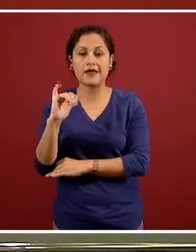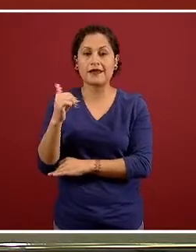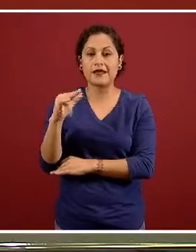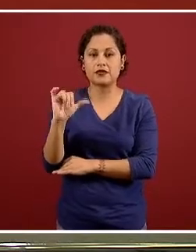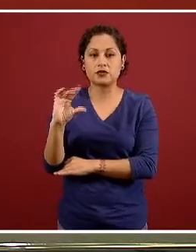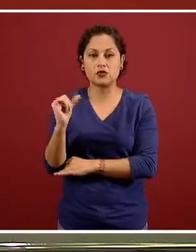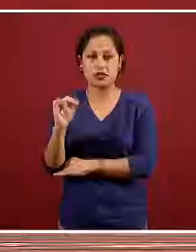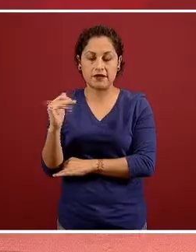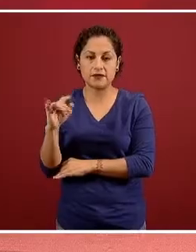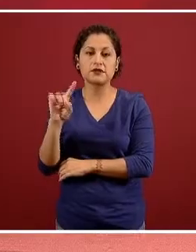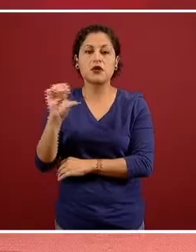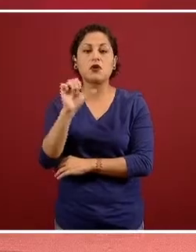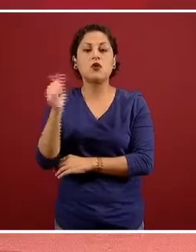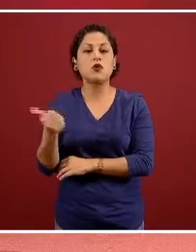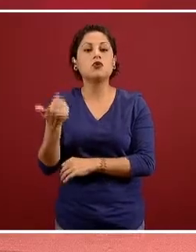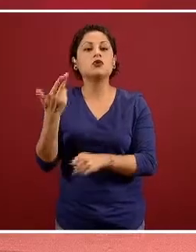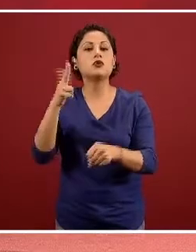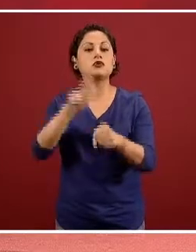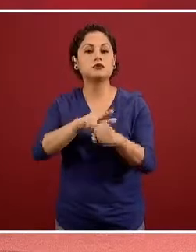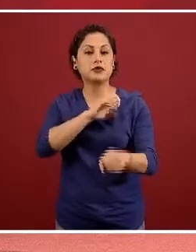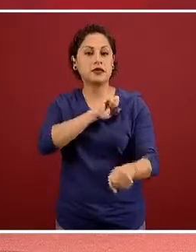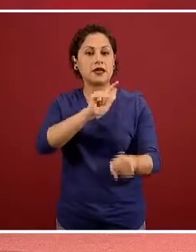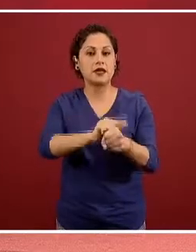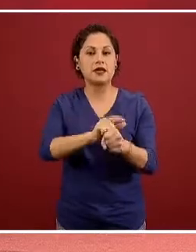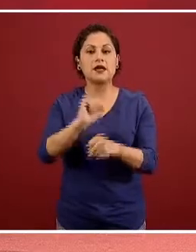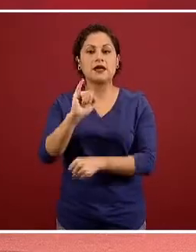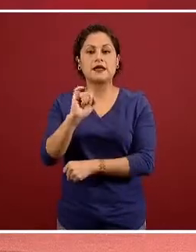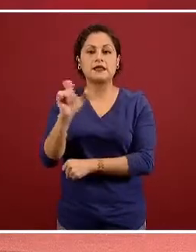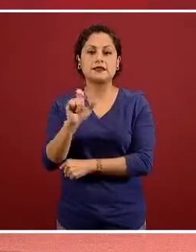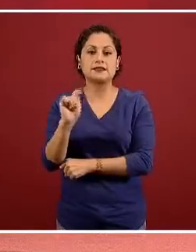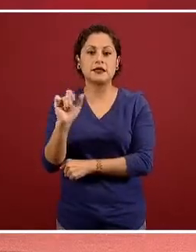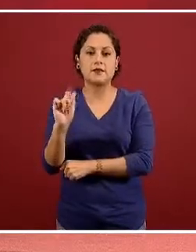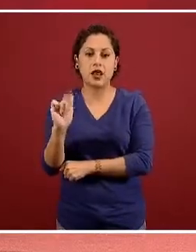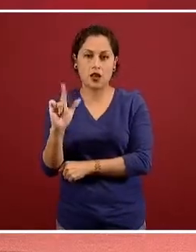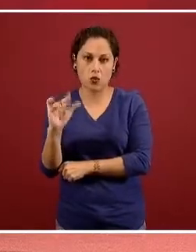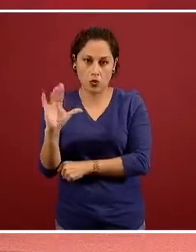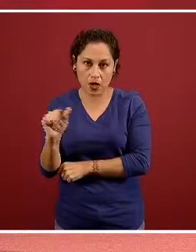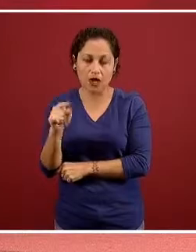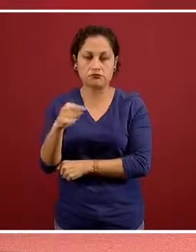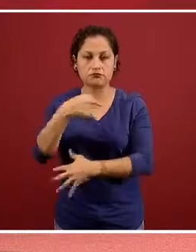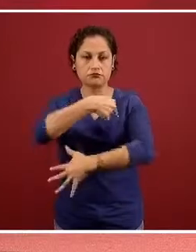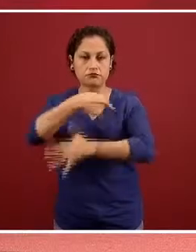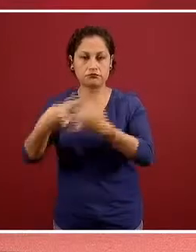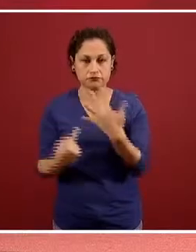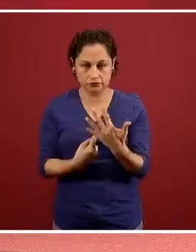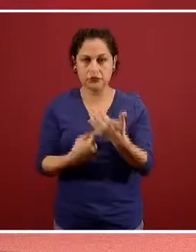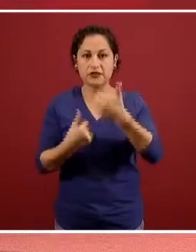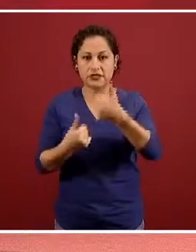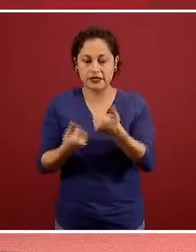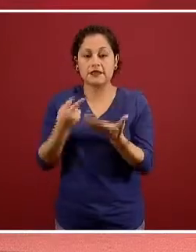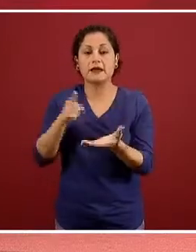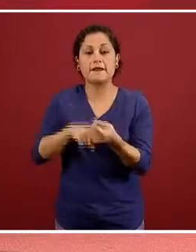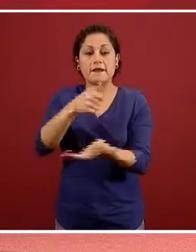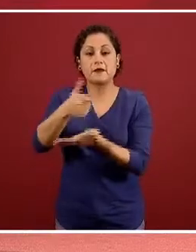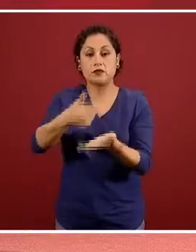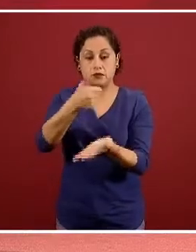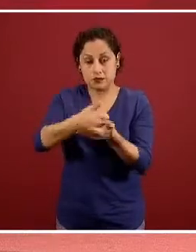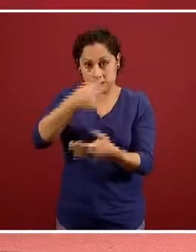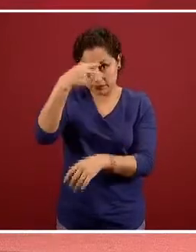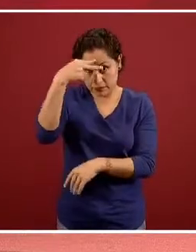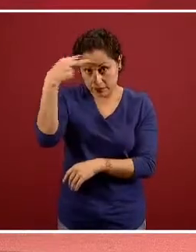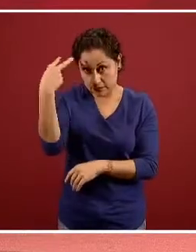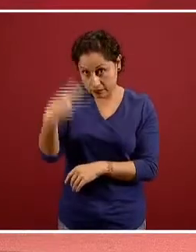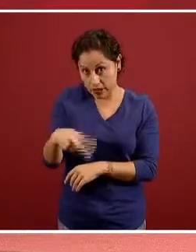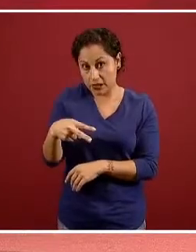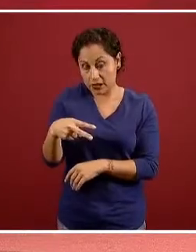Hospital Regional de Alta Especialidad de Ixtapaluca para comprender la zona metropolitana, es